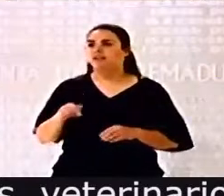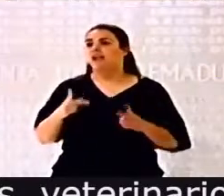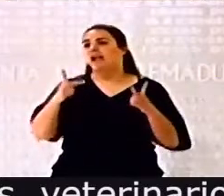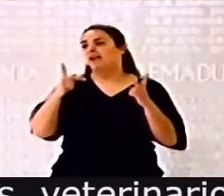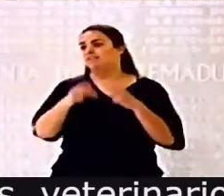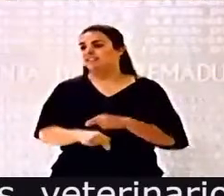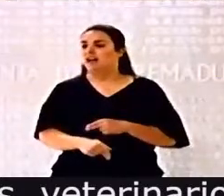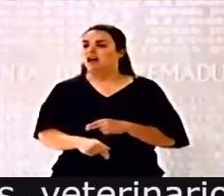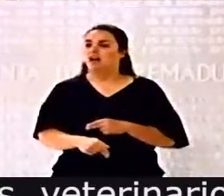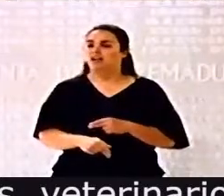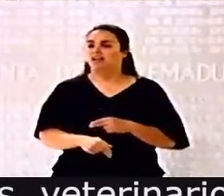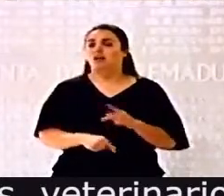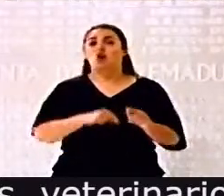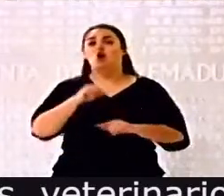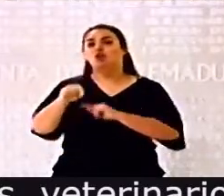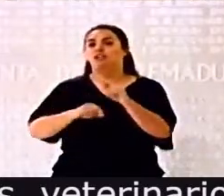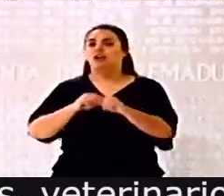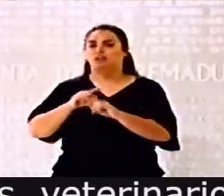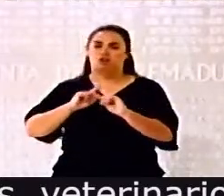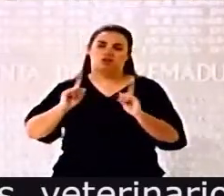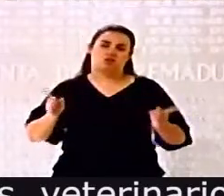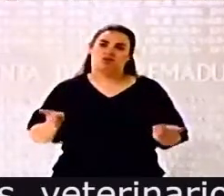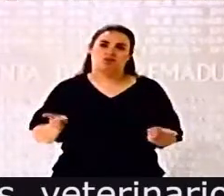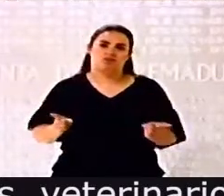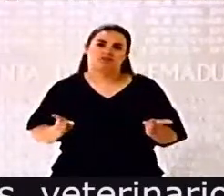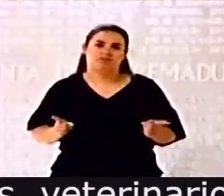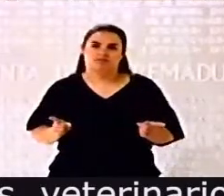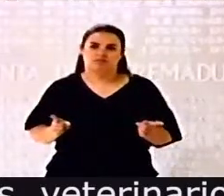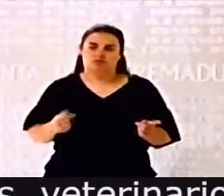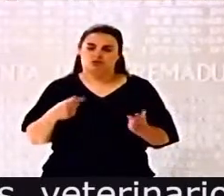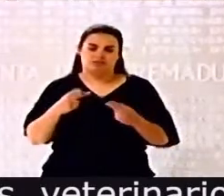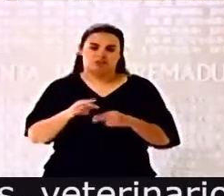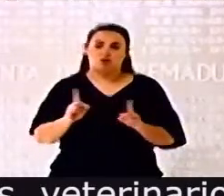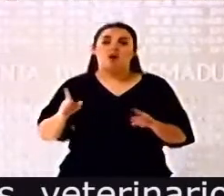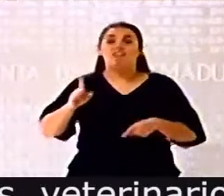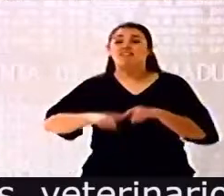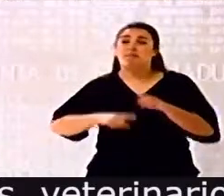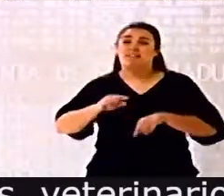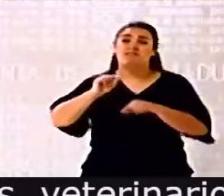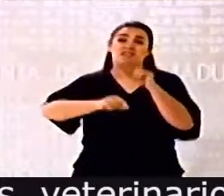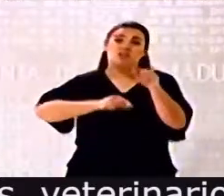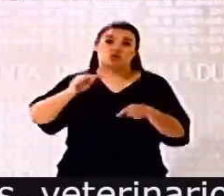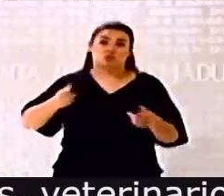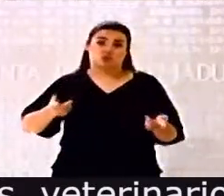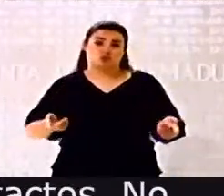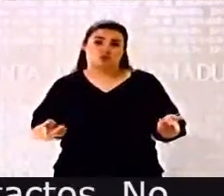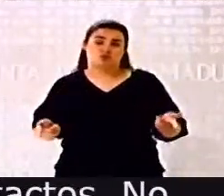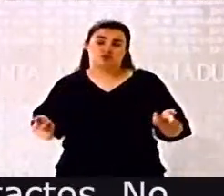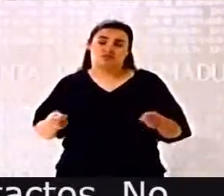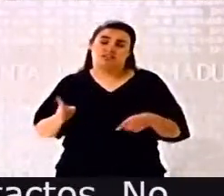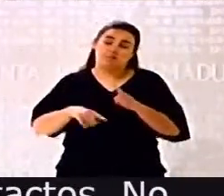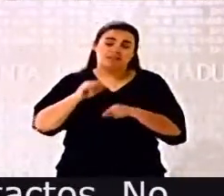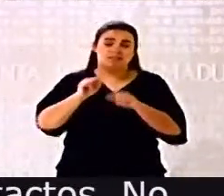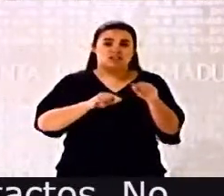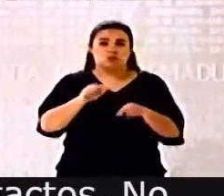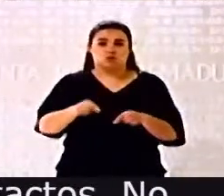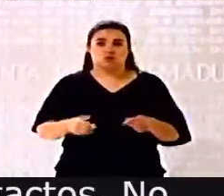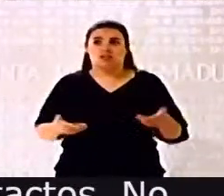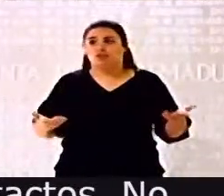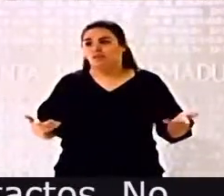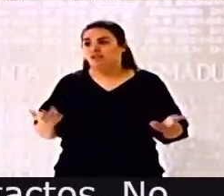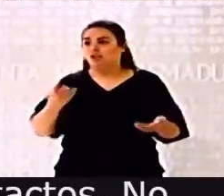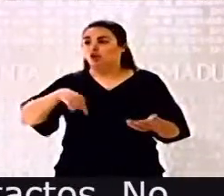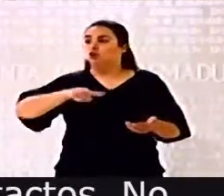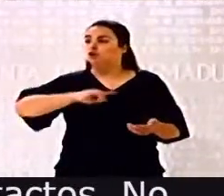haya contagios, no podemos evitarlo. Eso depende del virus. Eso depende del virus. Nosotros